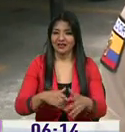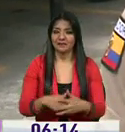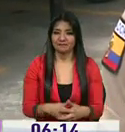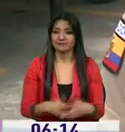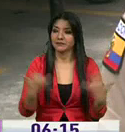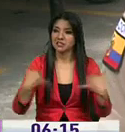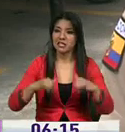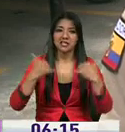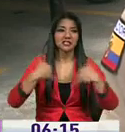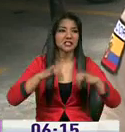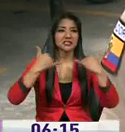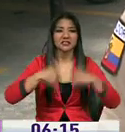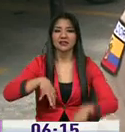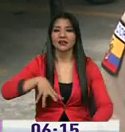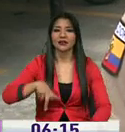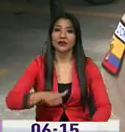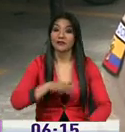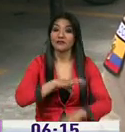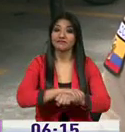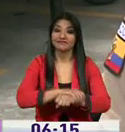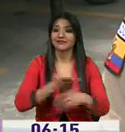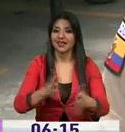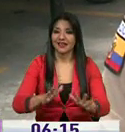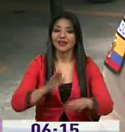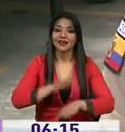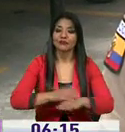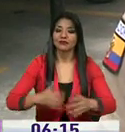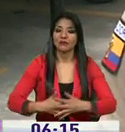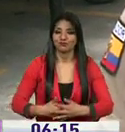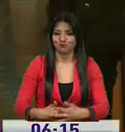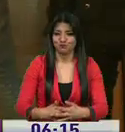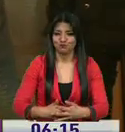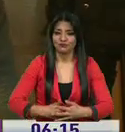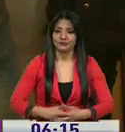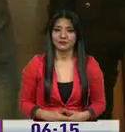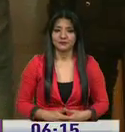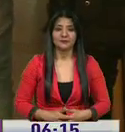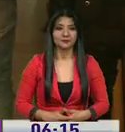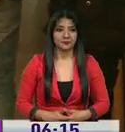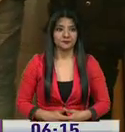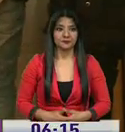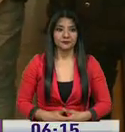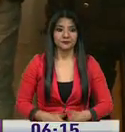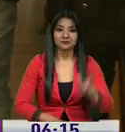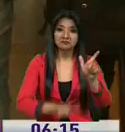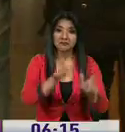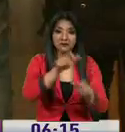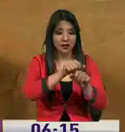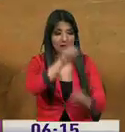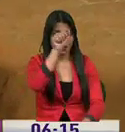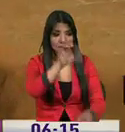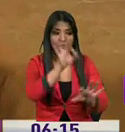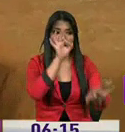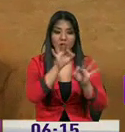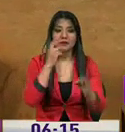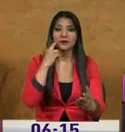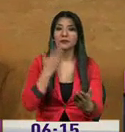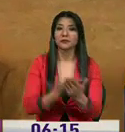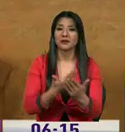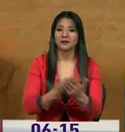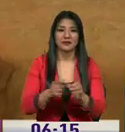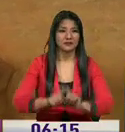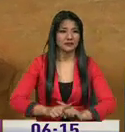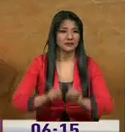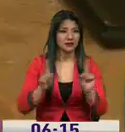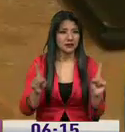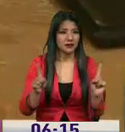siguen delinquiendo y sin que puedan ser detenidos porque están en este estado de gestación. En posesión de estas personas se habría encontrado cierta